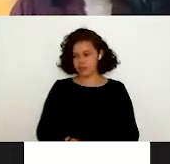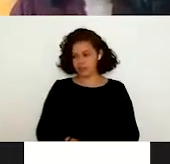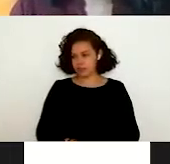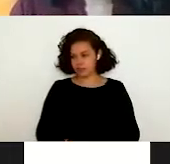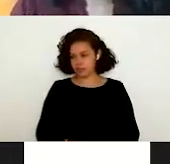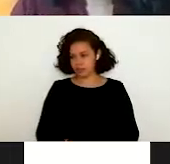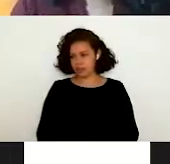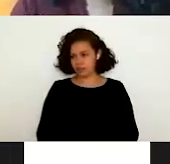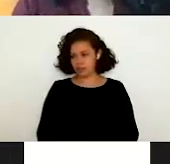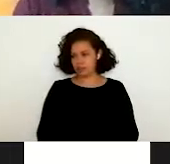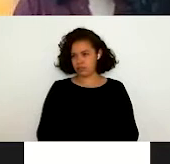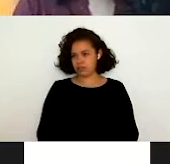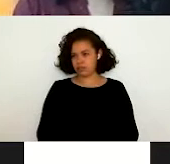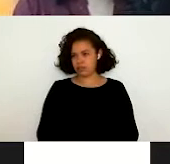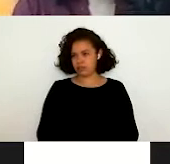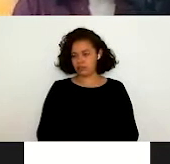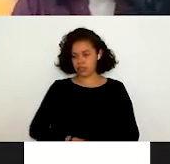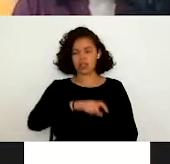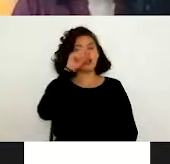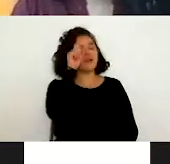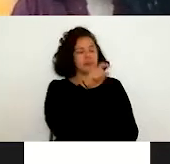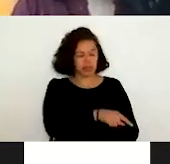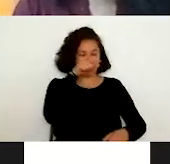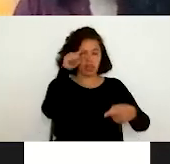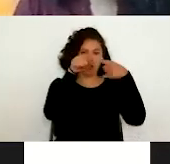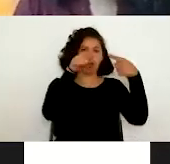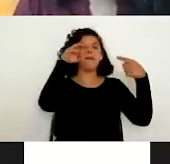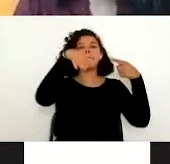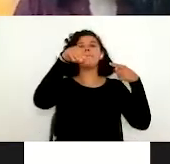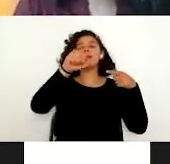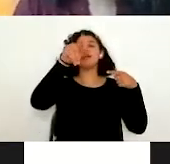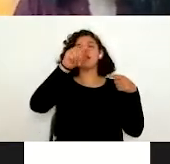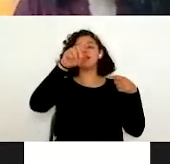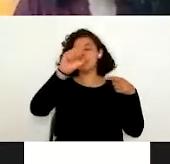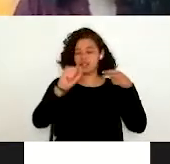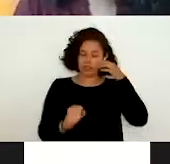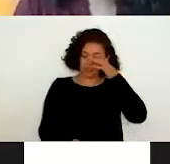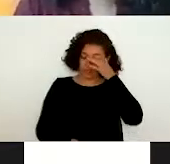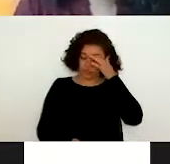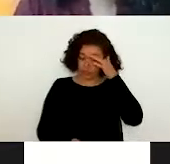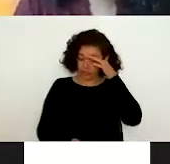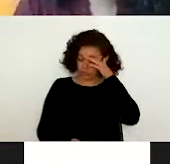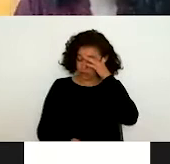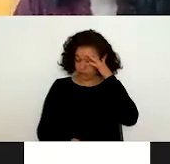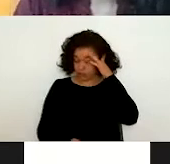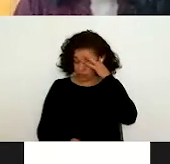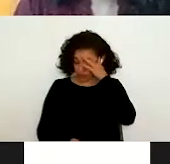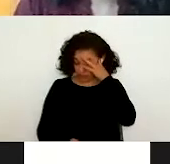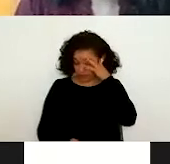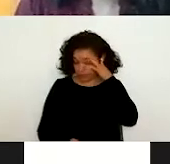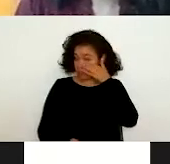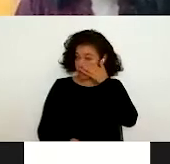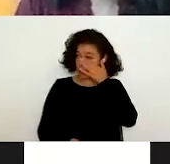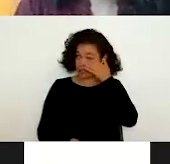que tenemos también las metas, ¿no? Las metas también se relacionan con los objetivos específicos